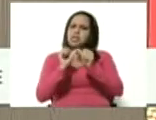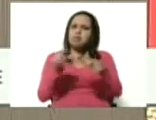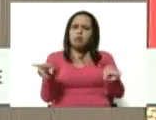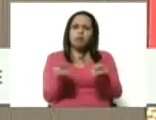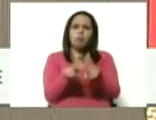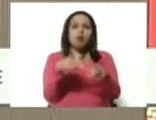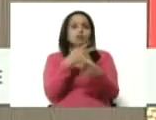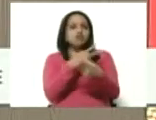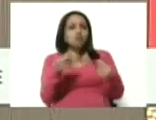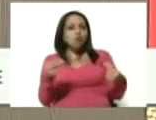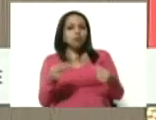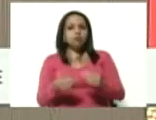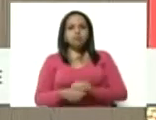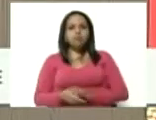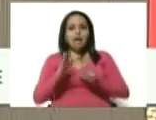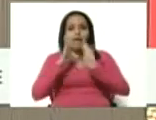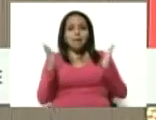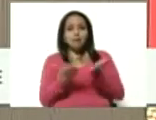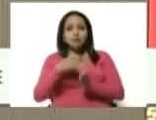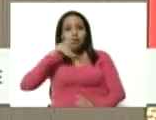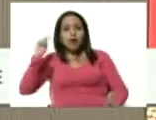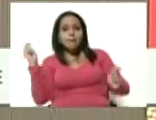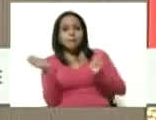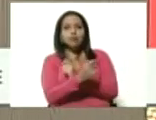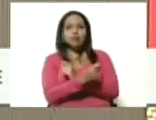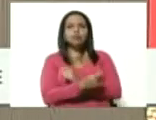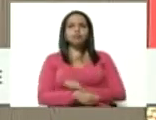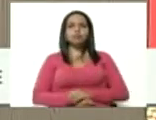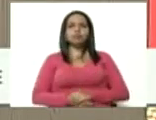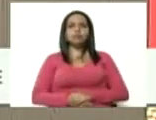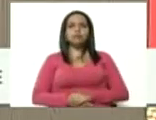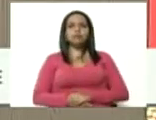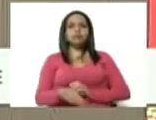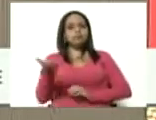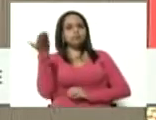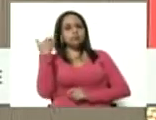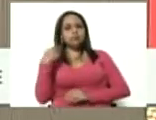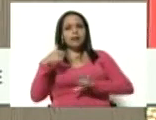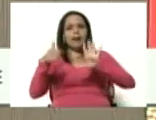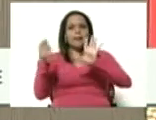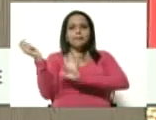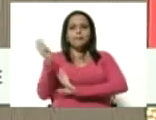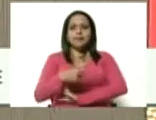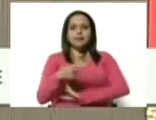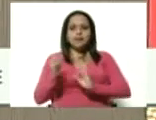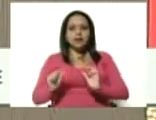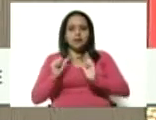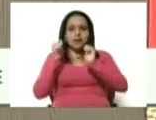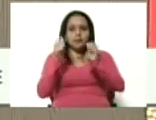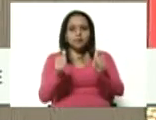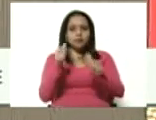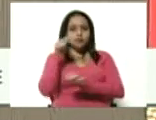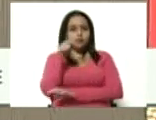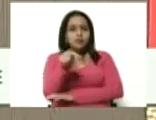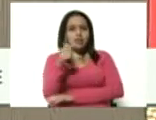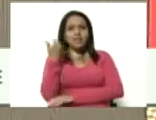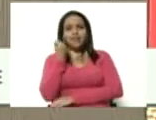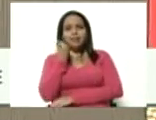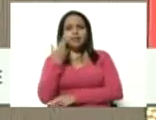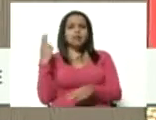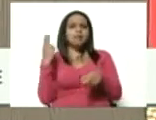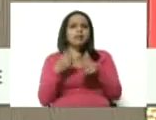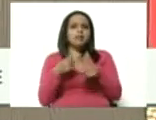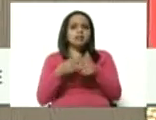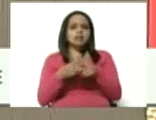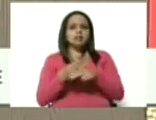No, el mundo cambió desde hace 6 meses que apareció esta enfermedad mortal